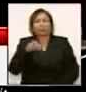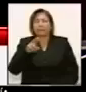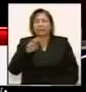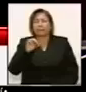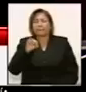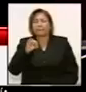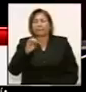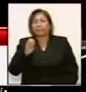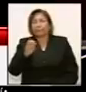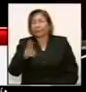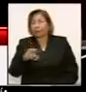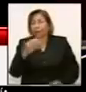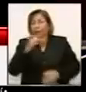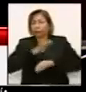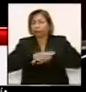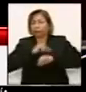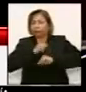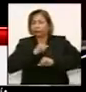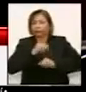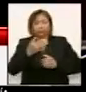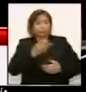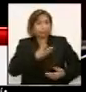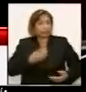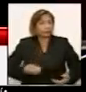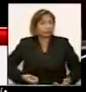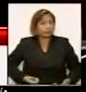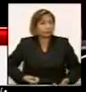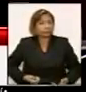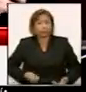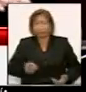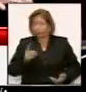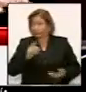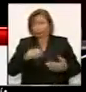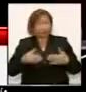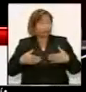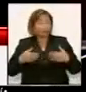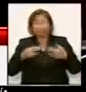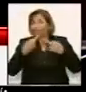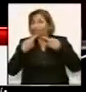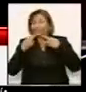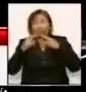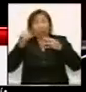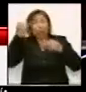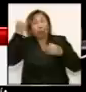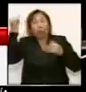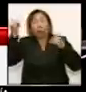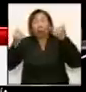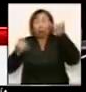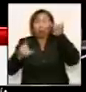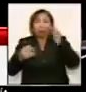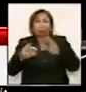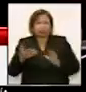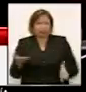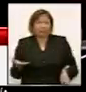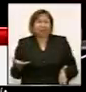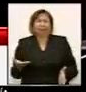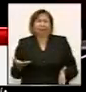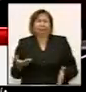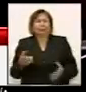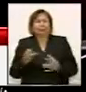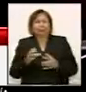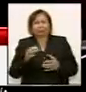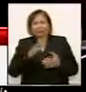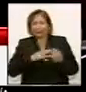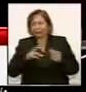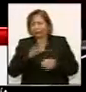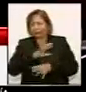momento y a la señora Marisol Pérez Tello, defensora del Estado, ¿de dónde sacó los montos? No pudieron responder. ¿Los inventó? ¿Los sacó? Ahora sale que es una garantía de no sé qué,